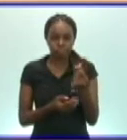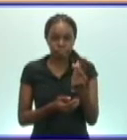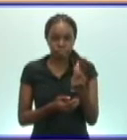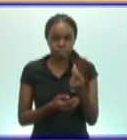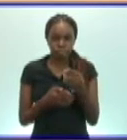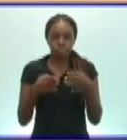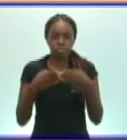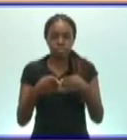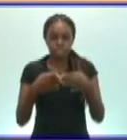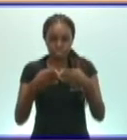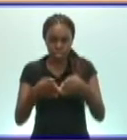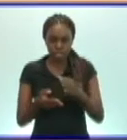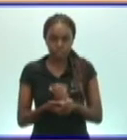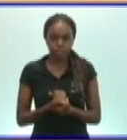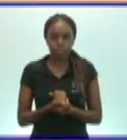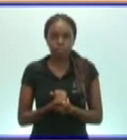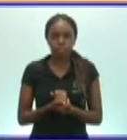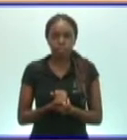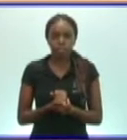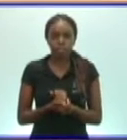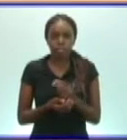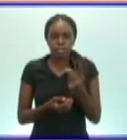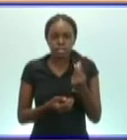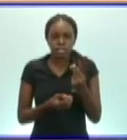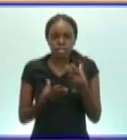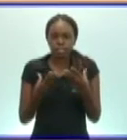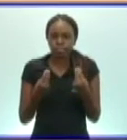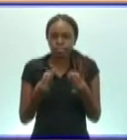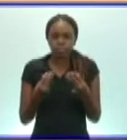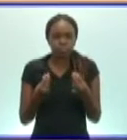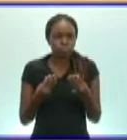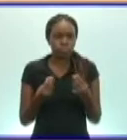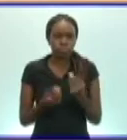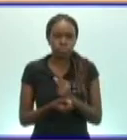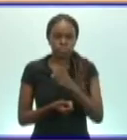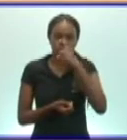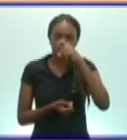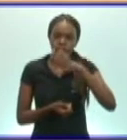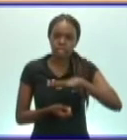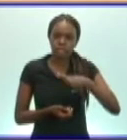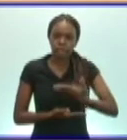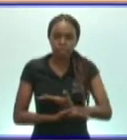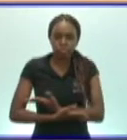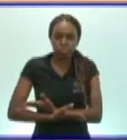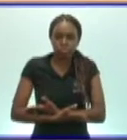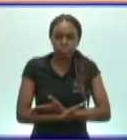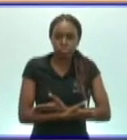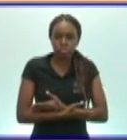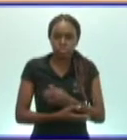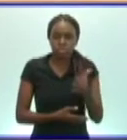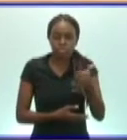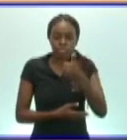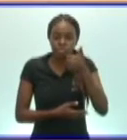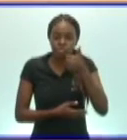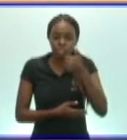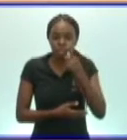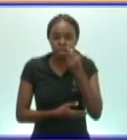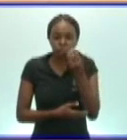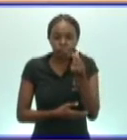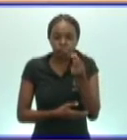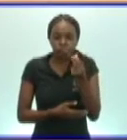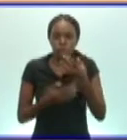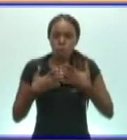Cauto. Amasadores de una suficiente fortuna, el niño es criado con todos los beneficios y